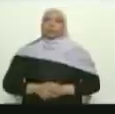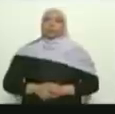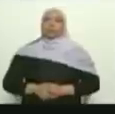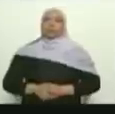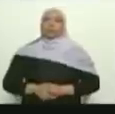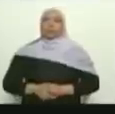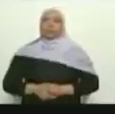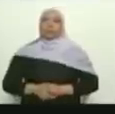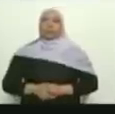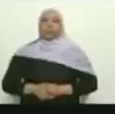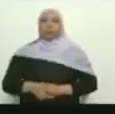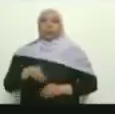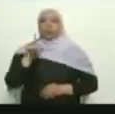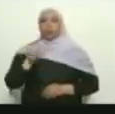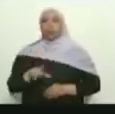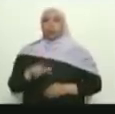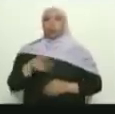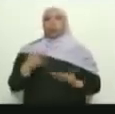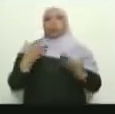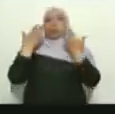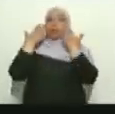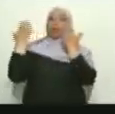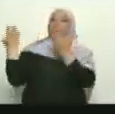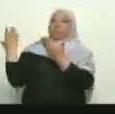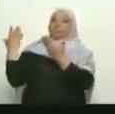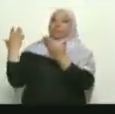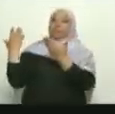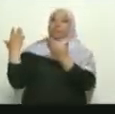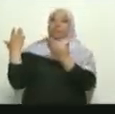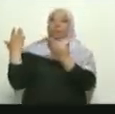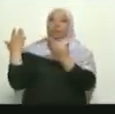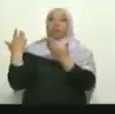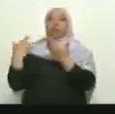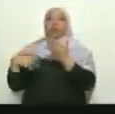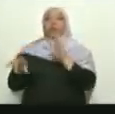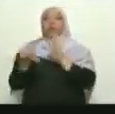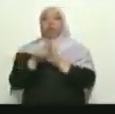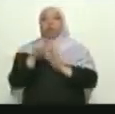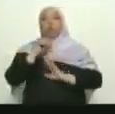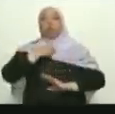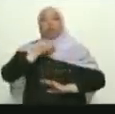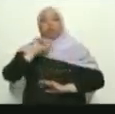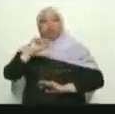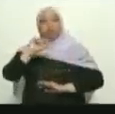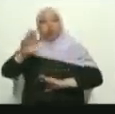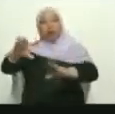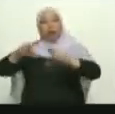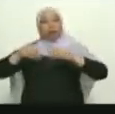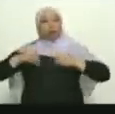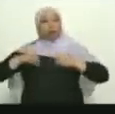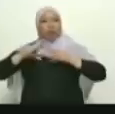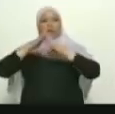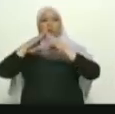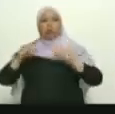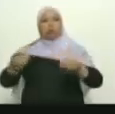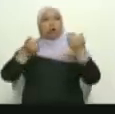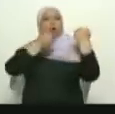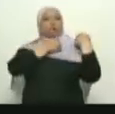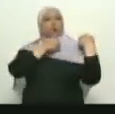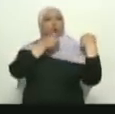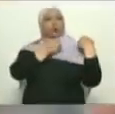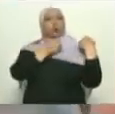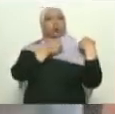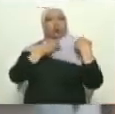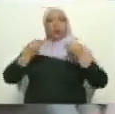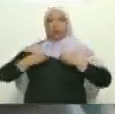30 de abril fue algo que es total y absolutamente legítimo desde nuestro punto de vista. Asumo toda la responsabilidad de lo que a mí